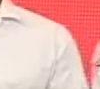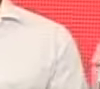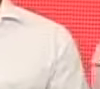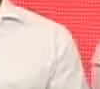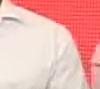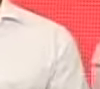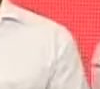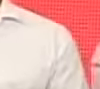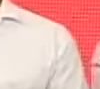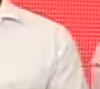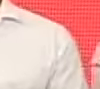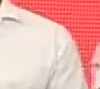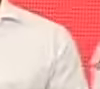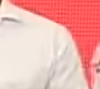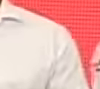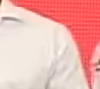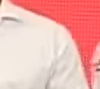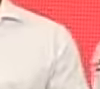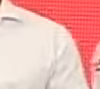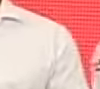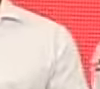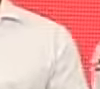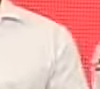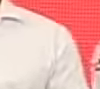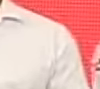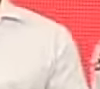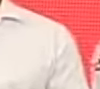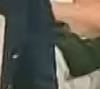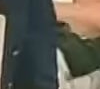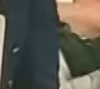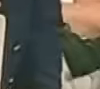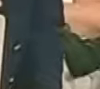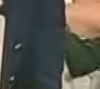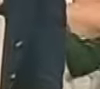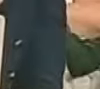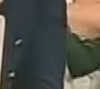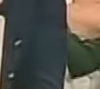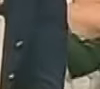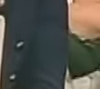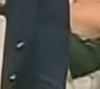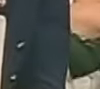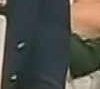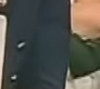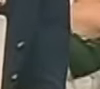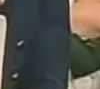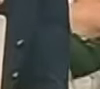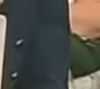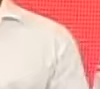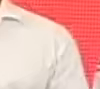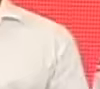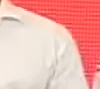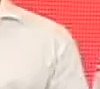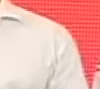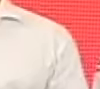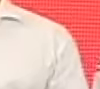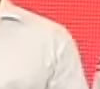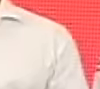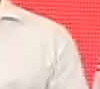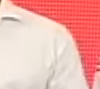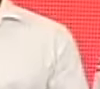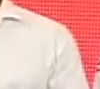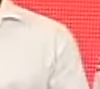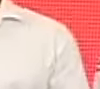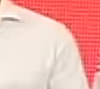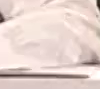hermana Granada, Joseph Andal, a Norgen Wilson, jefe de delegación de San Cristóbal